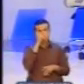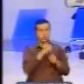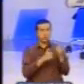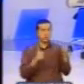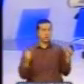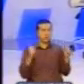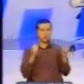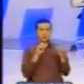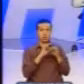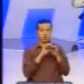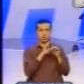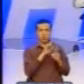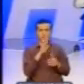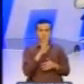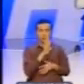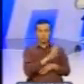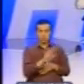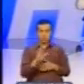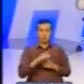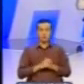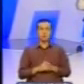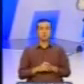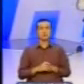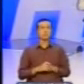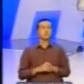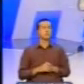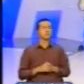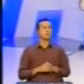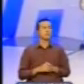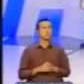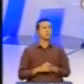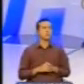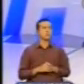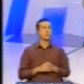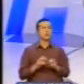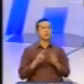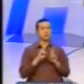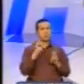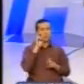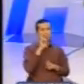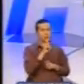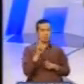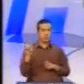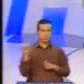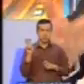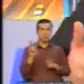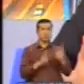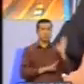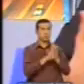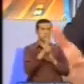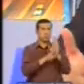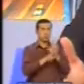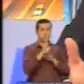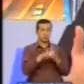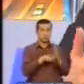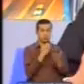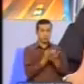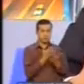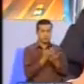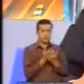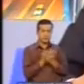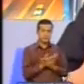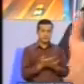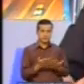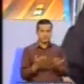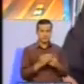candidato de Alianza País, Lenín Moreno. Es evidente que el sector turístico es un disparador de la economía en